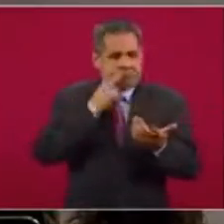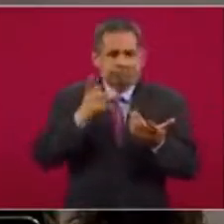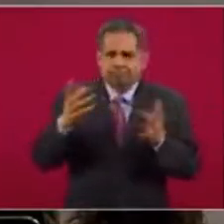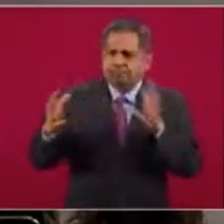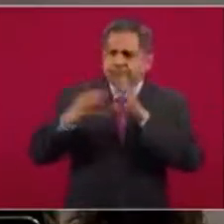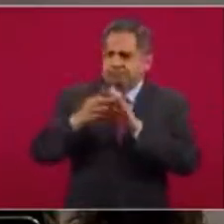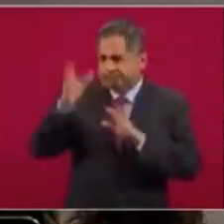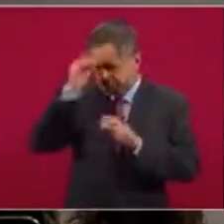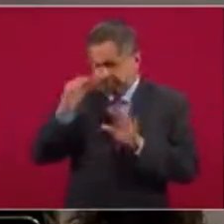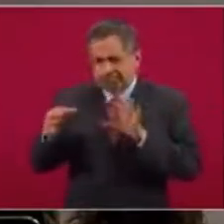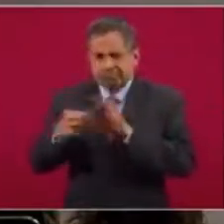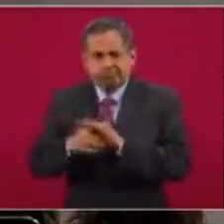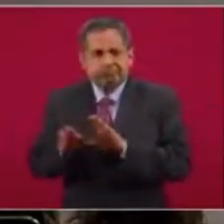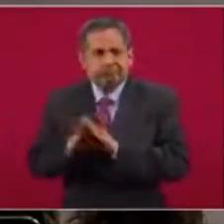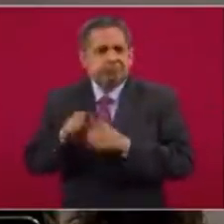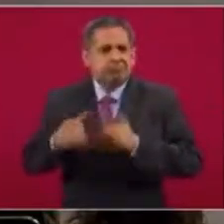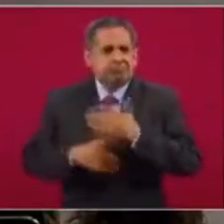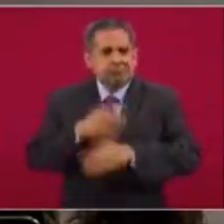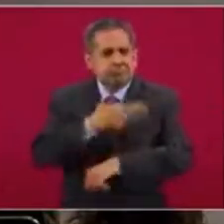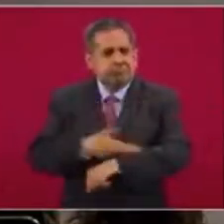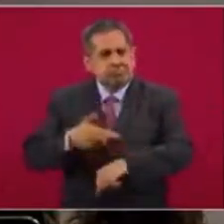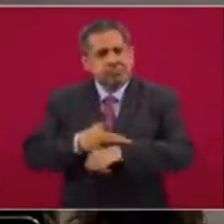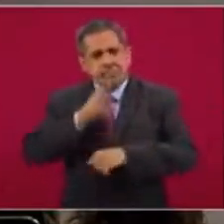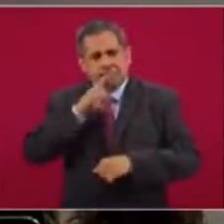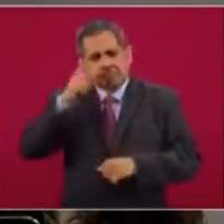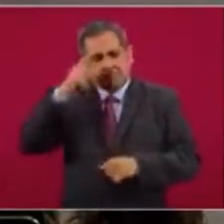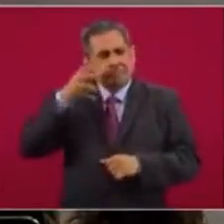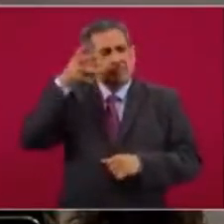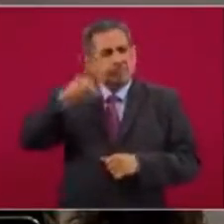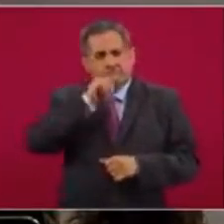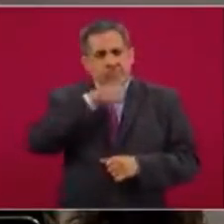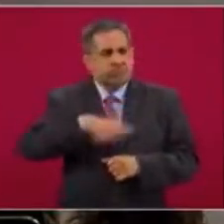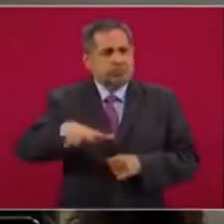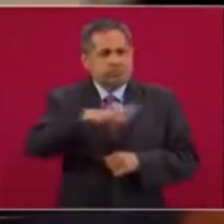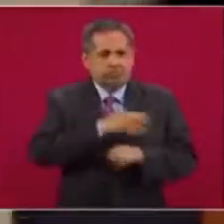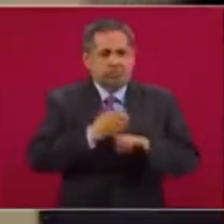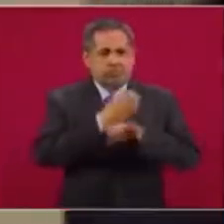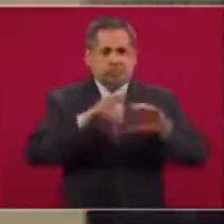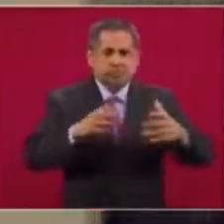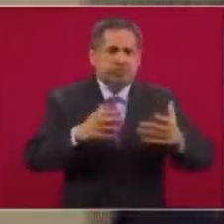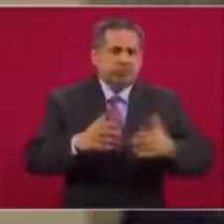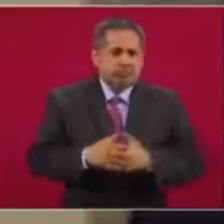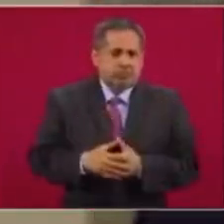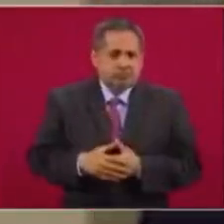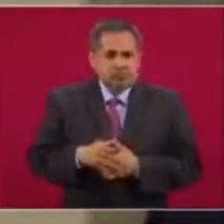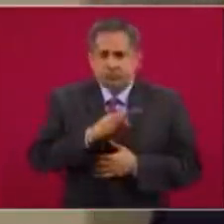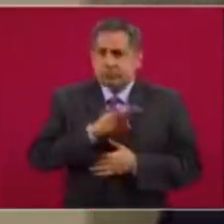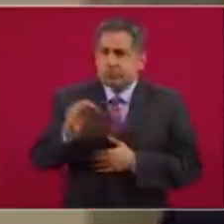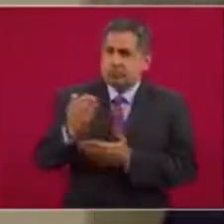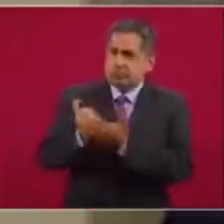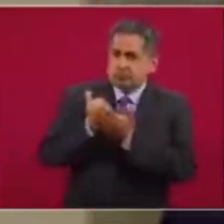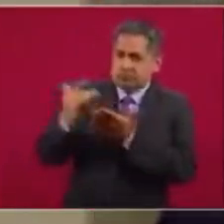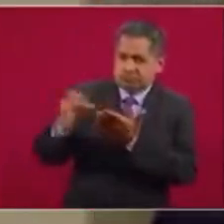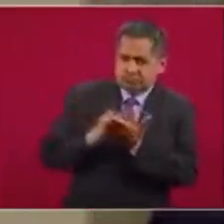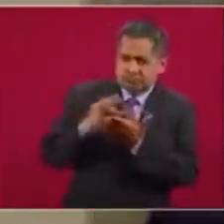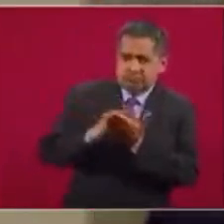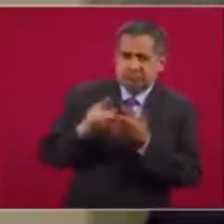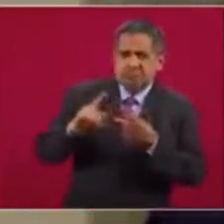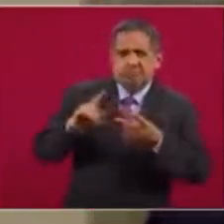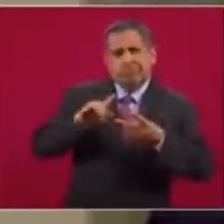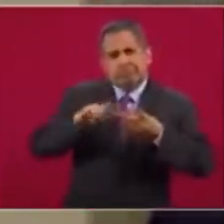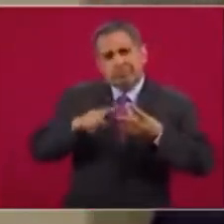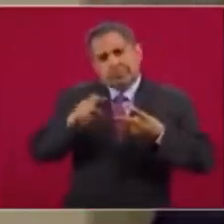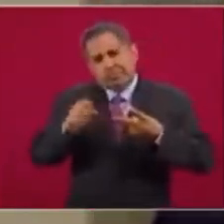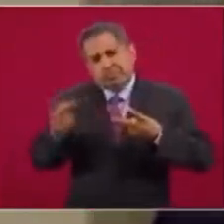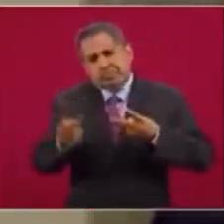permitan conseguir lo mejor para los jaliscienses y para el estado en sí. Podemos contar con usted, y una segunda